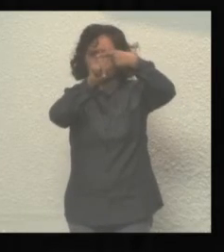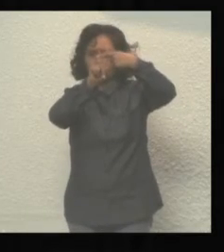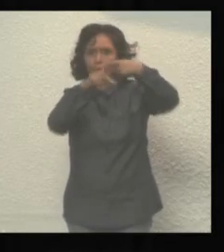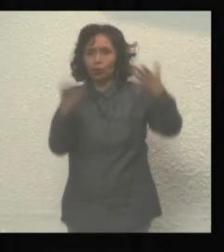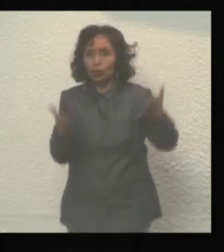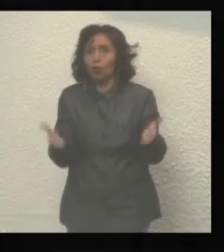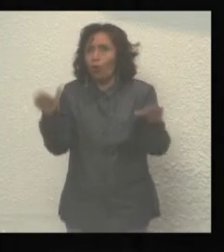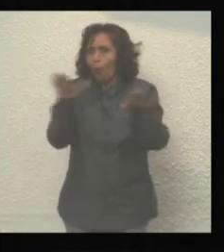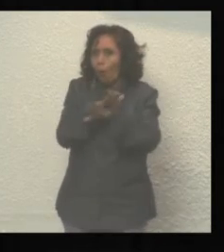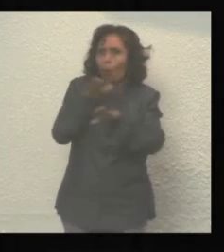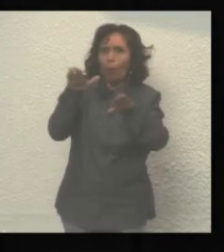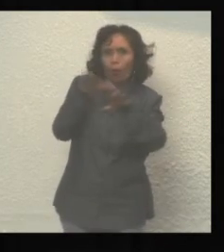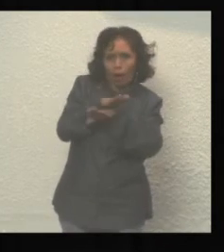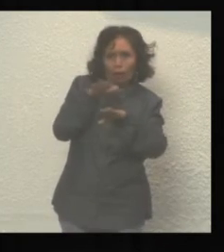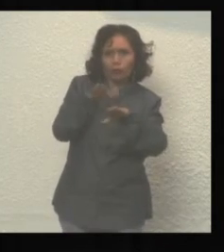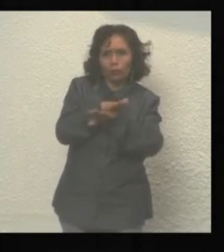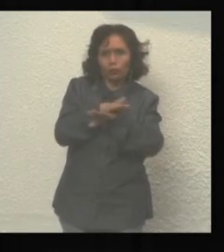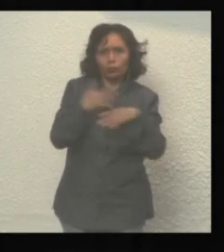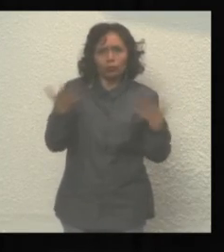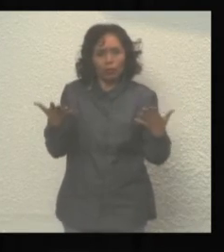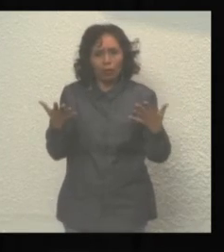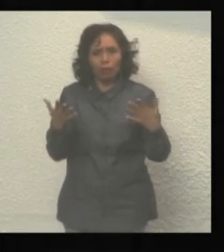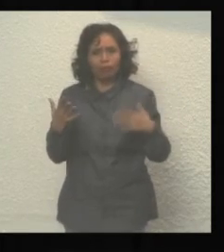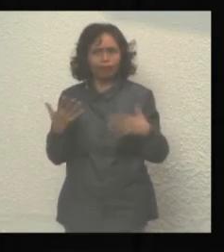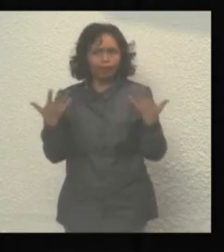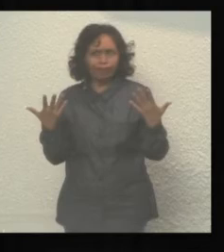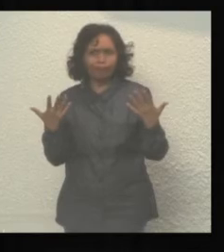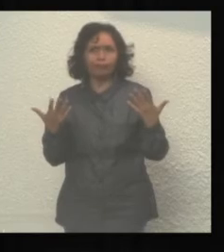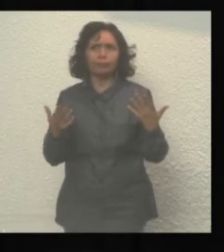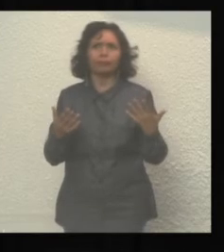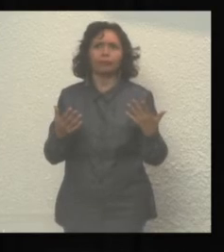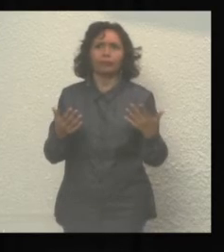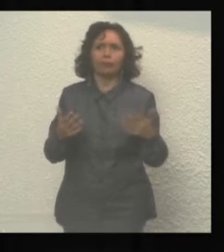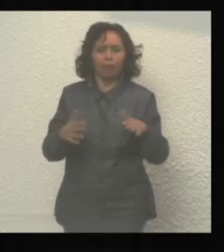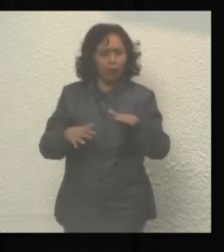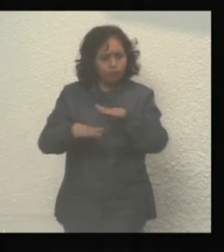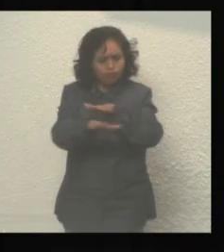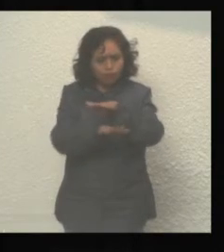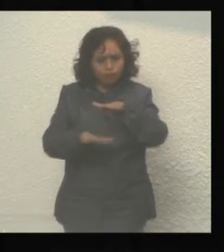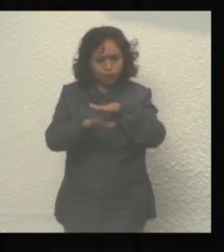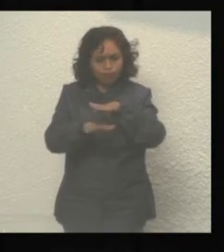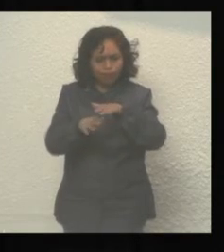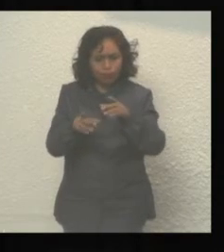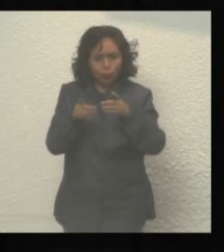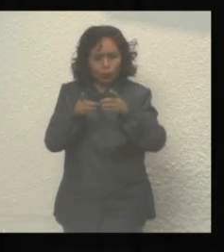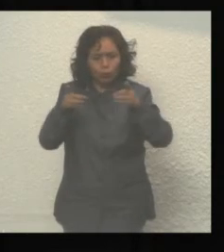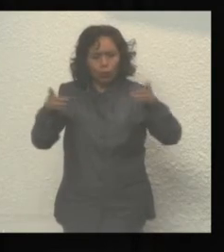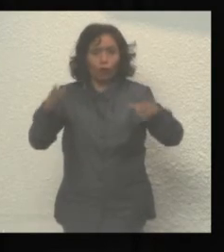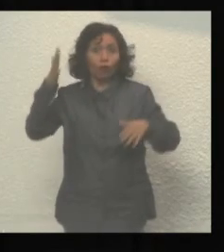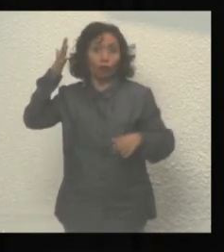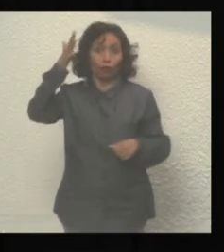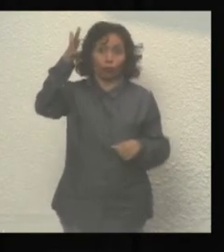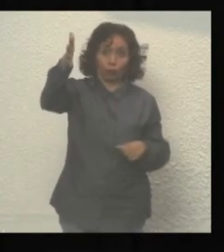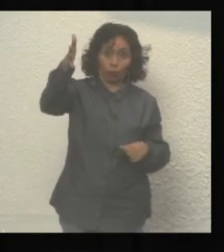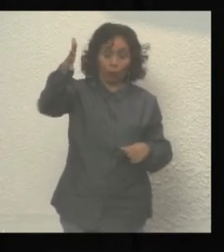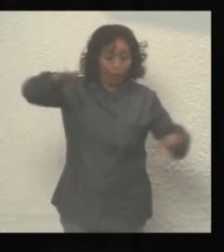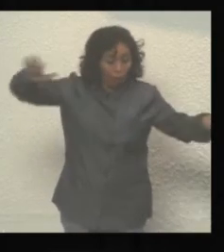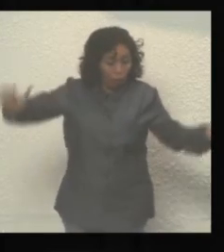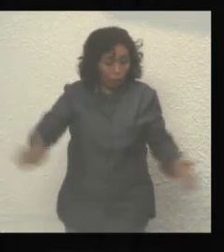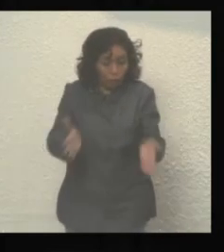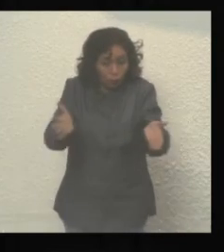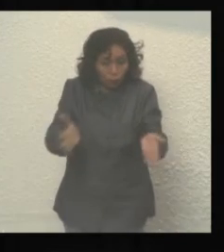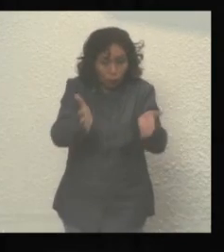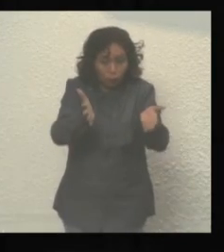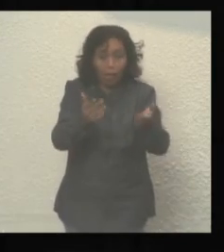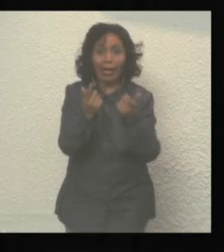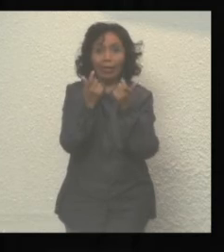que se han ido produciendo nos permitirán tener una mejor plataforma para crecer en el futuro, para impulsar el